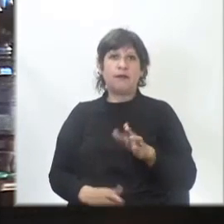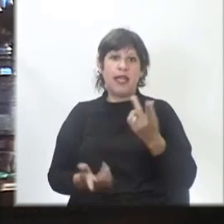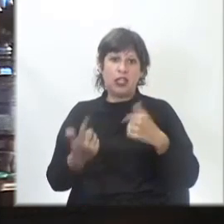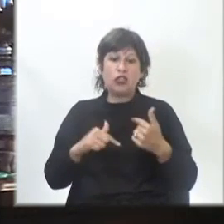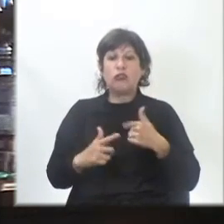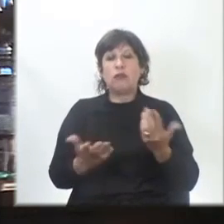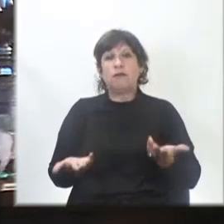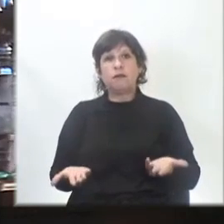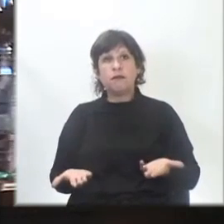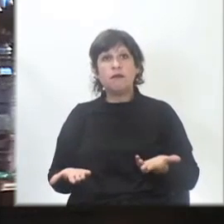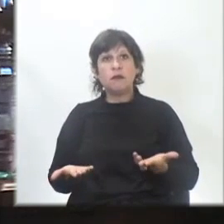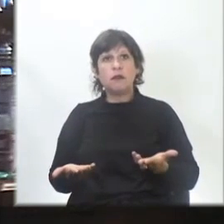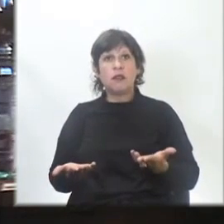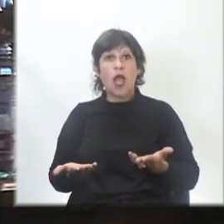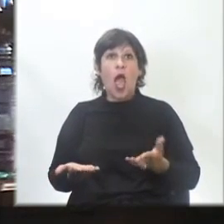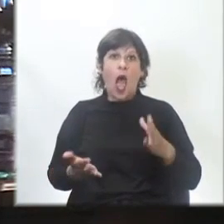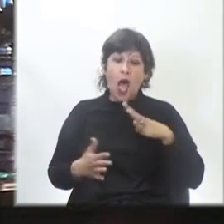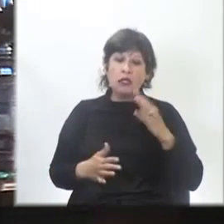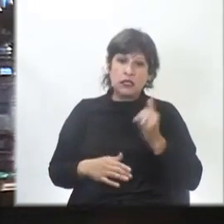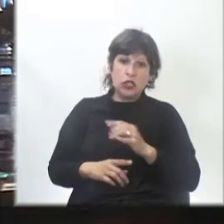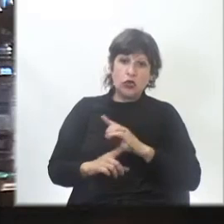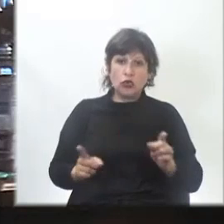presidente, ¿hubo o no